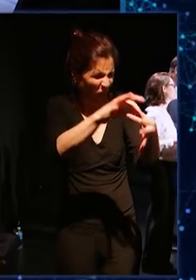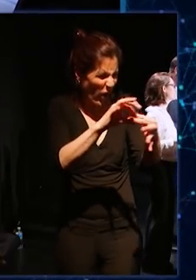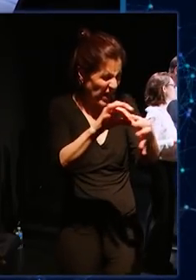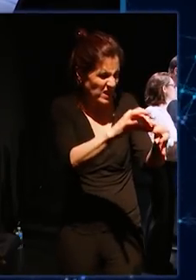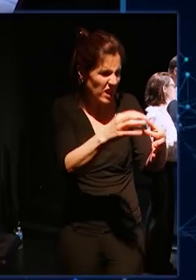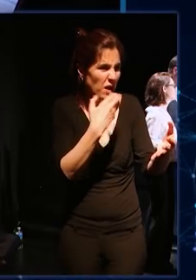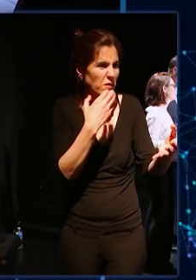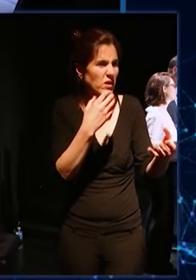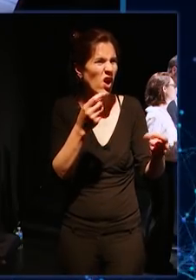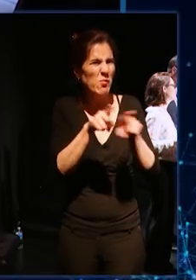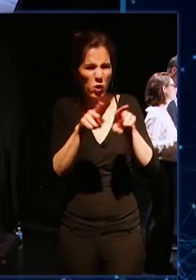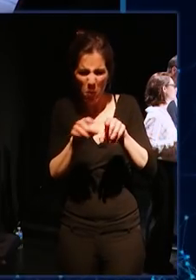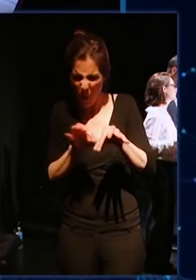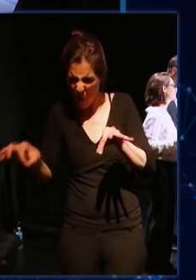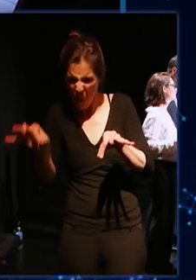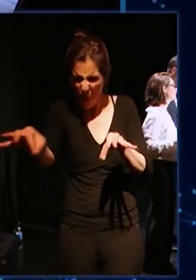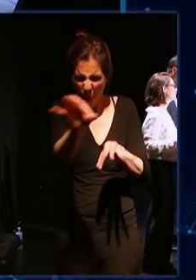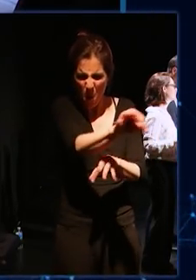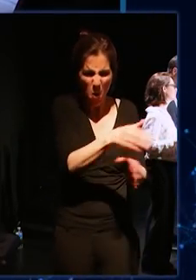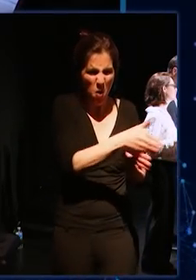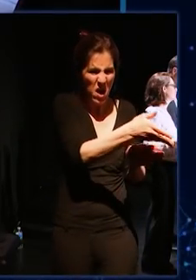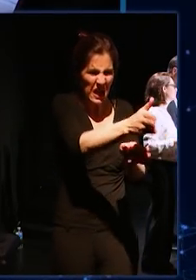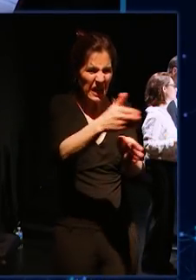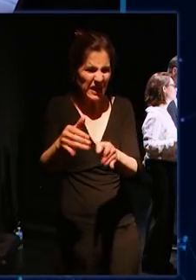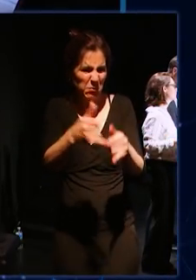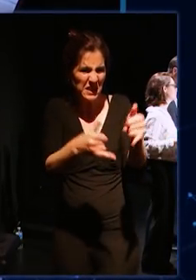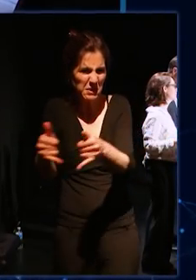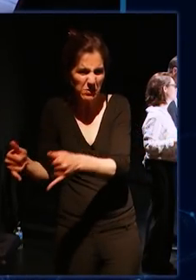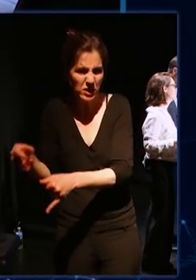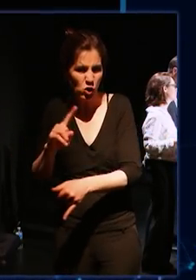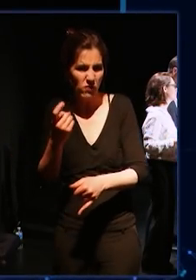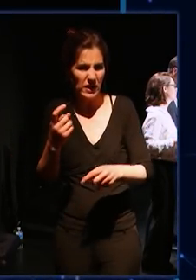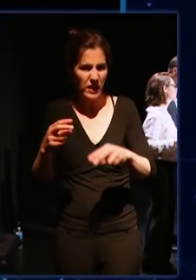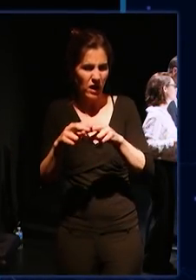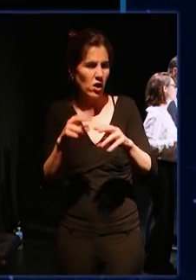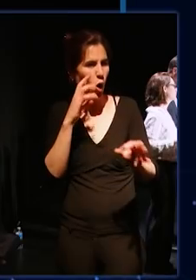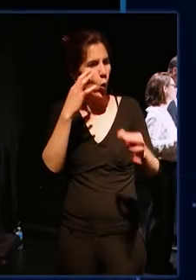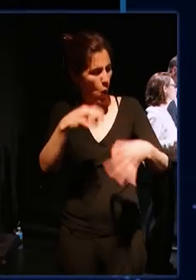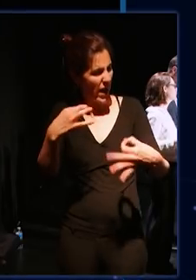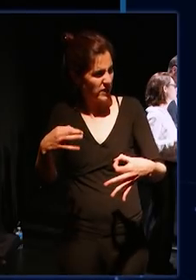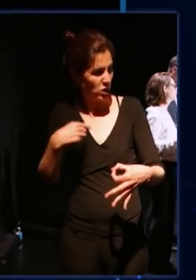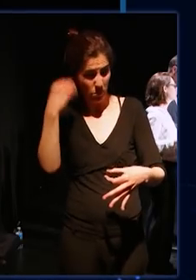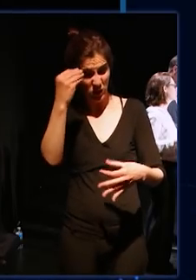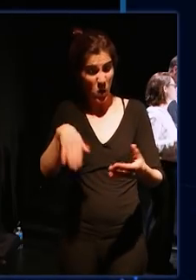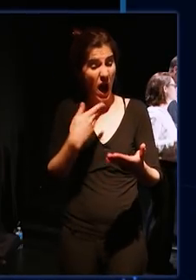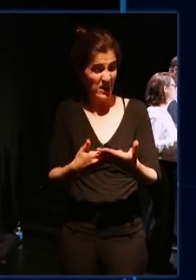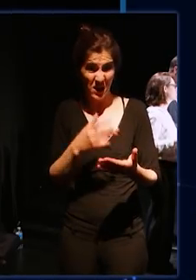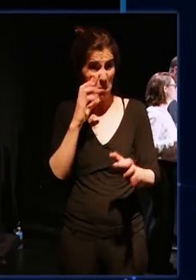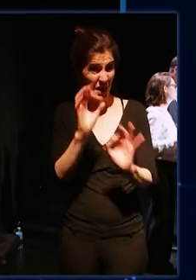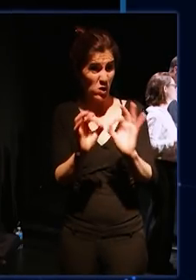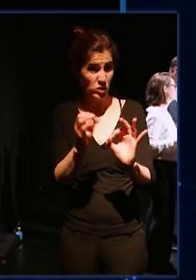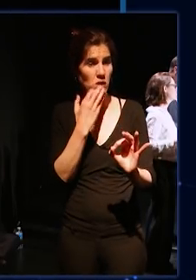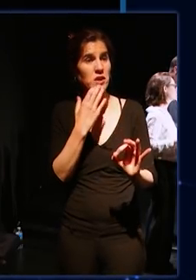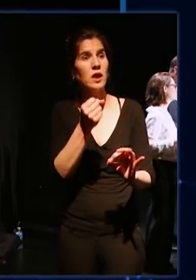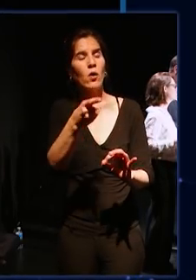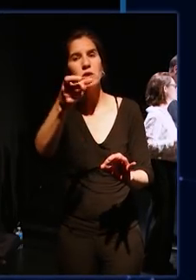manera escalestrica en todo Cardedeu, carril bici por todos lados, no, con coherencia. Yo creo que hasta es peligroso, ¿no? Los que quieran moverse en